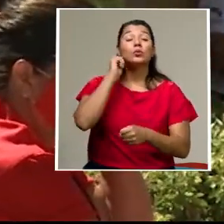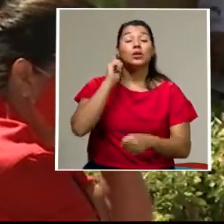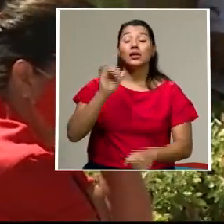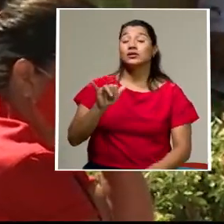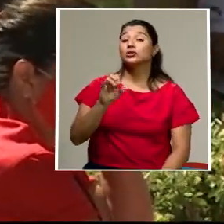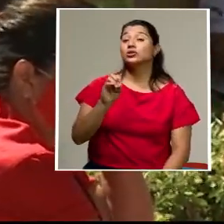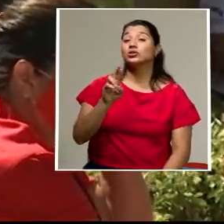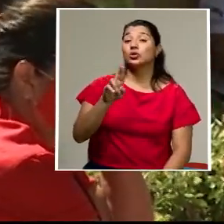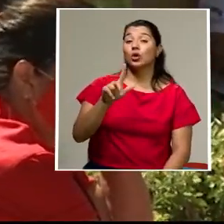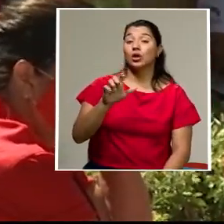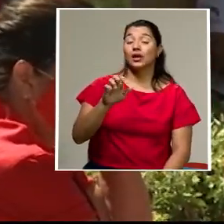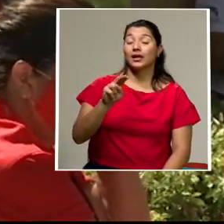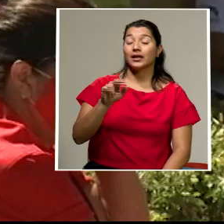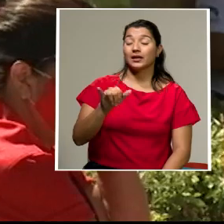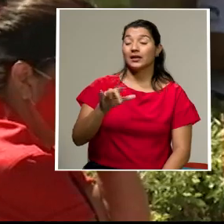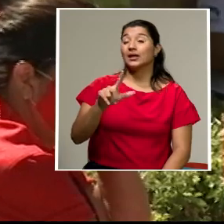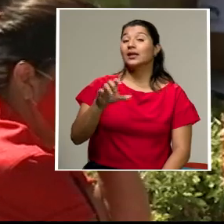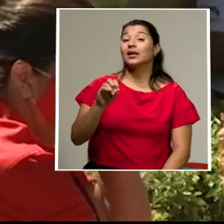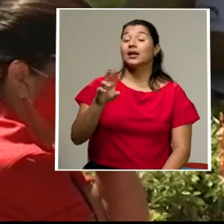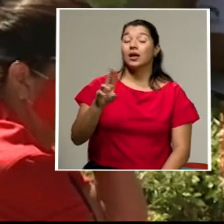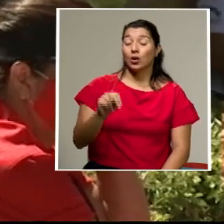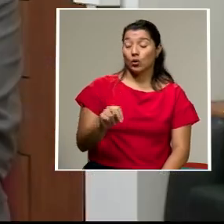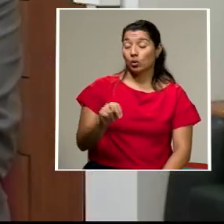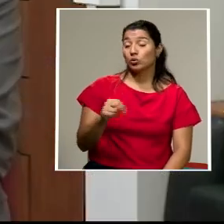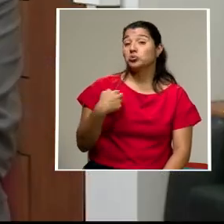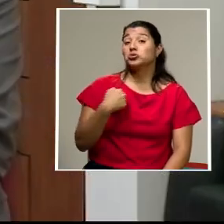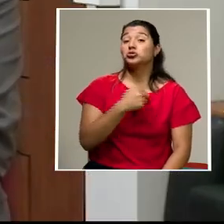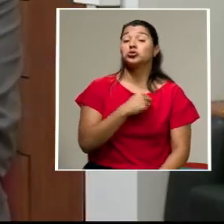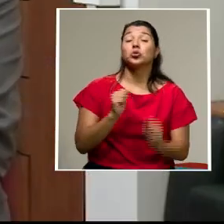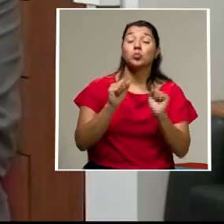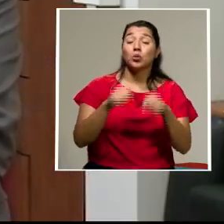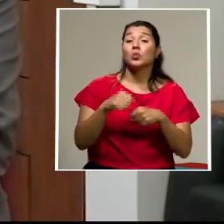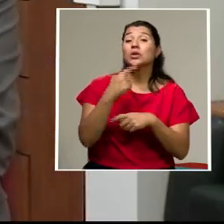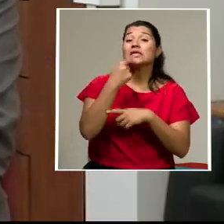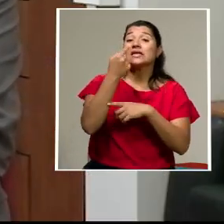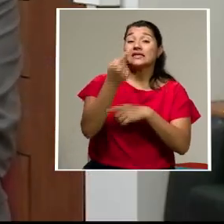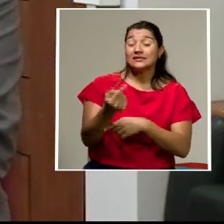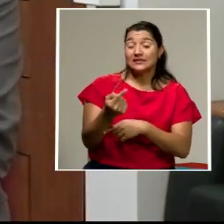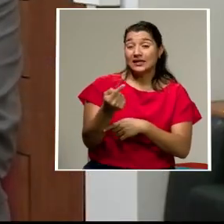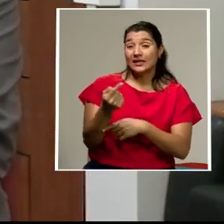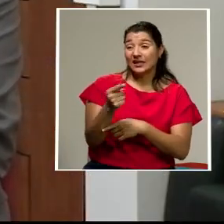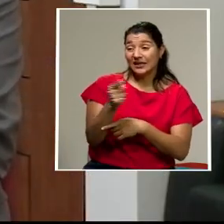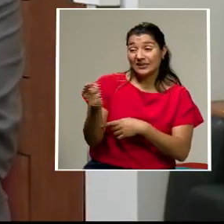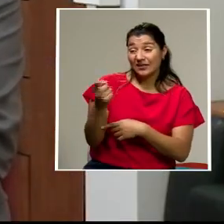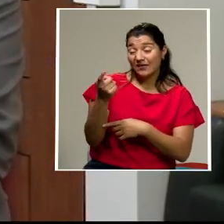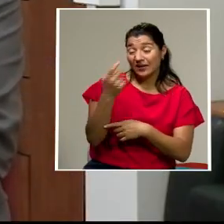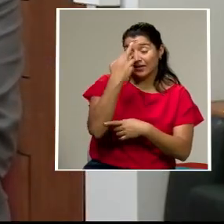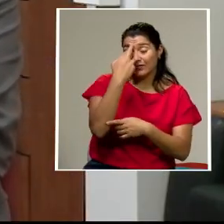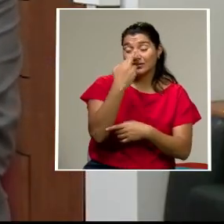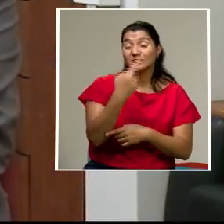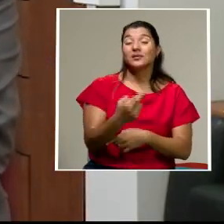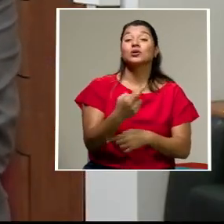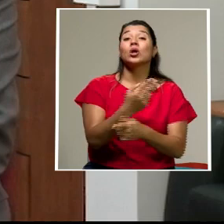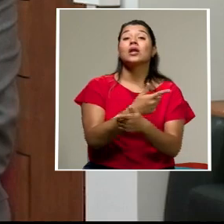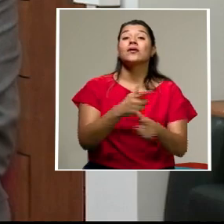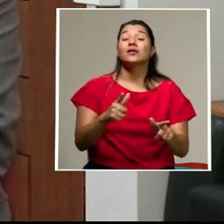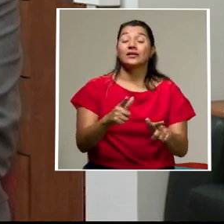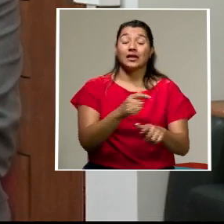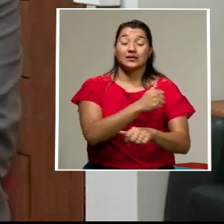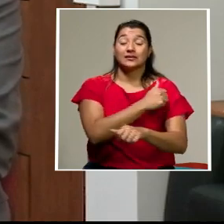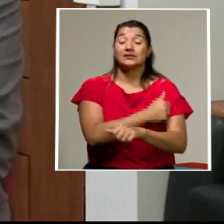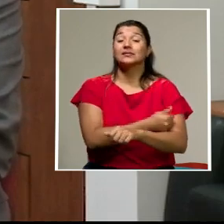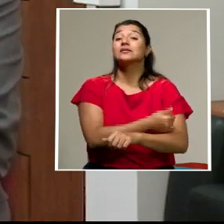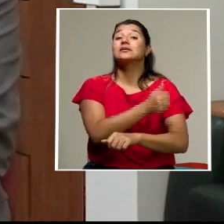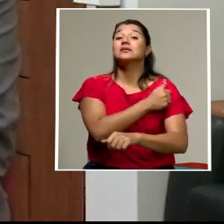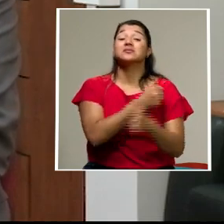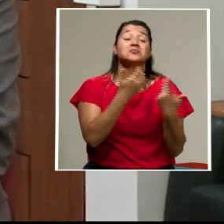Marchena, prácticamente podemos decir que esos mínimos de respeto a la autonomía universitaria quedaron absolutamente ya